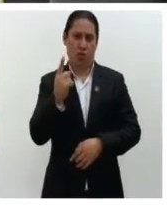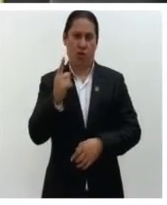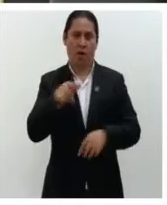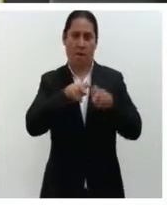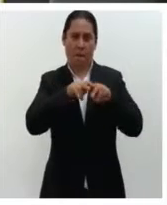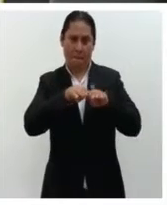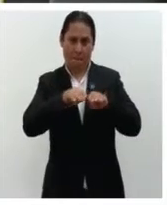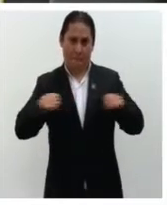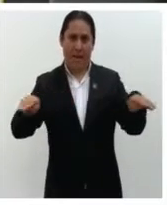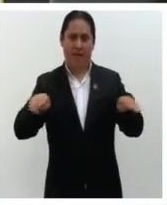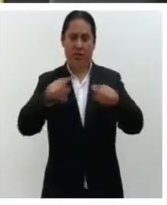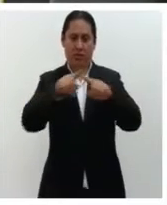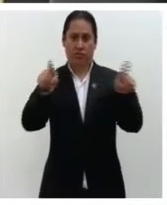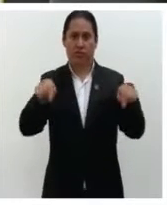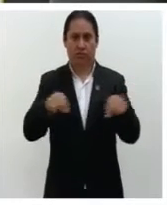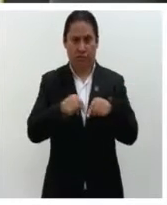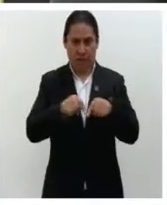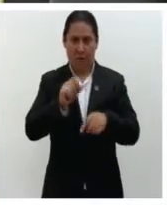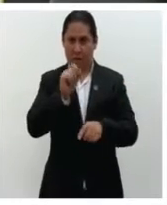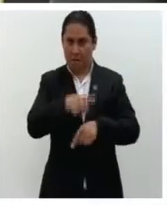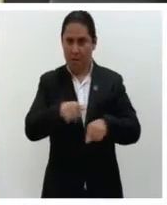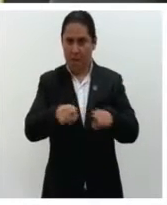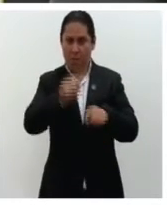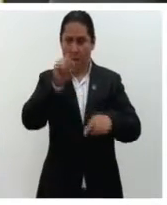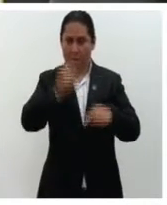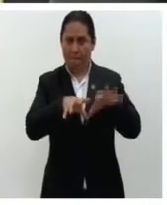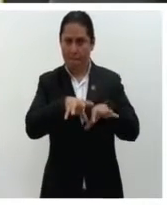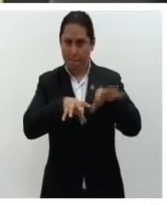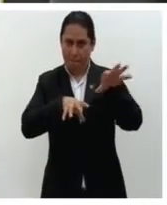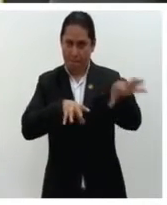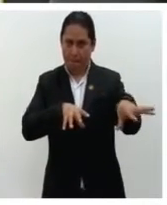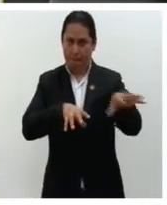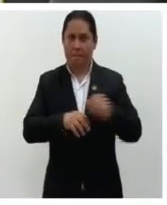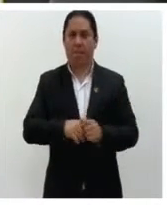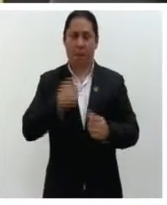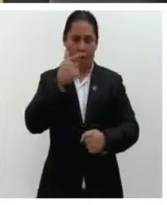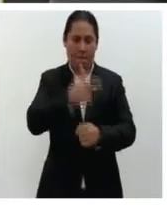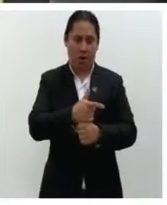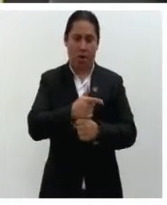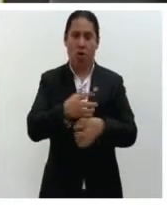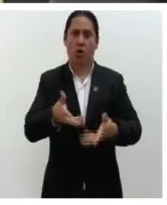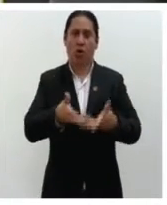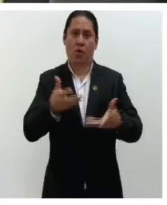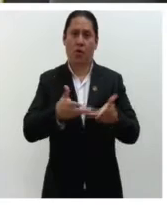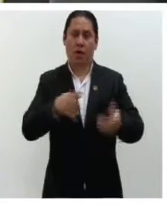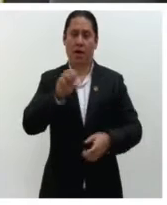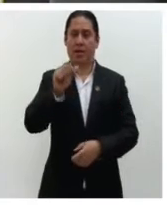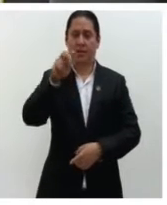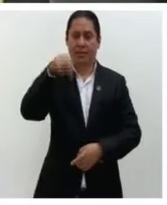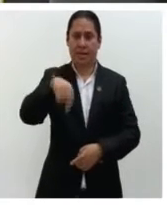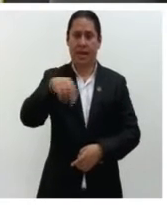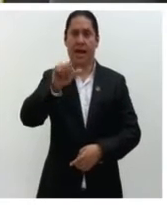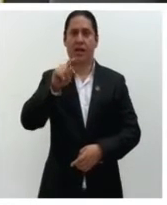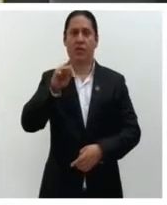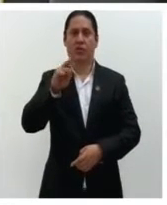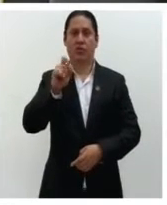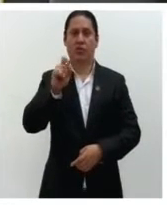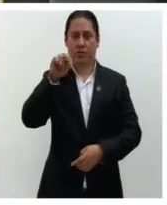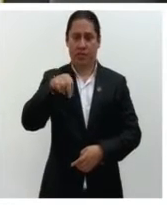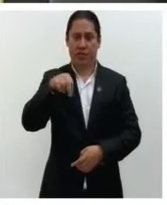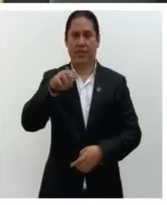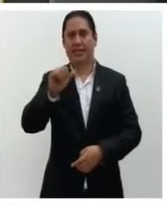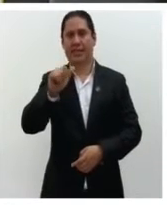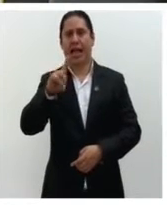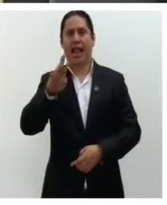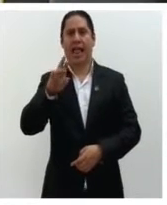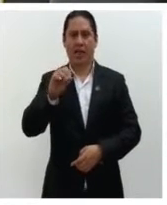1.596.51 metros cuadrados, misma que será segregada del predio identificado como San Agustín, El Salado y